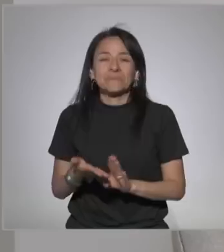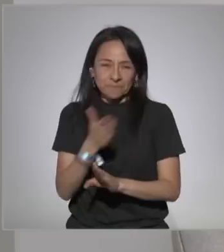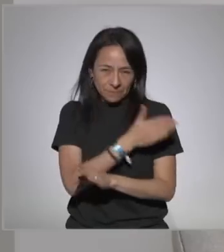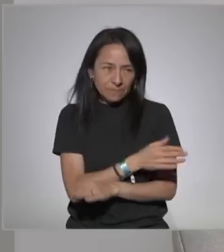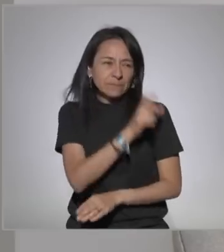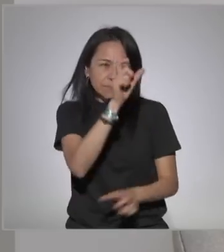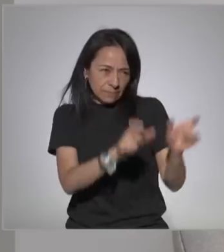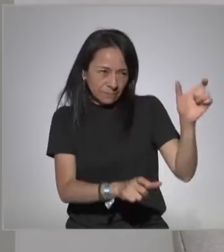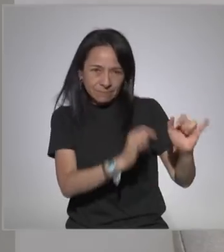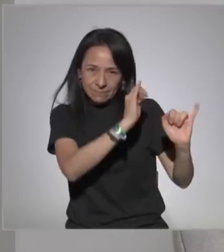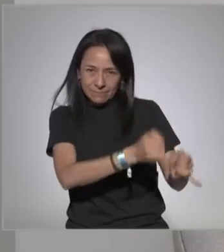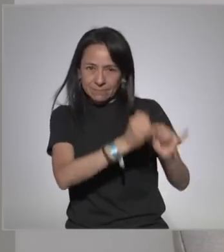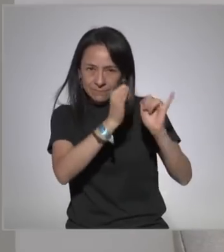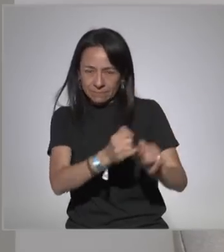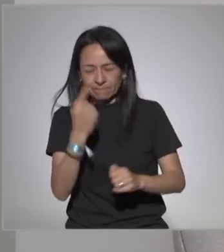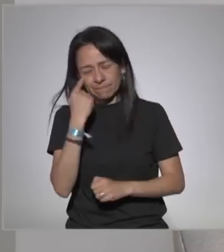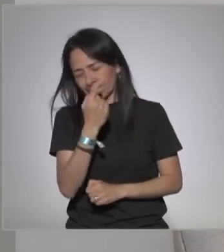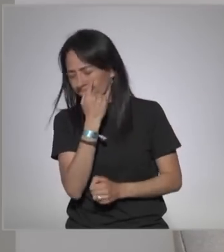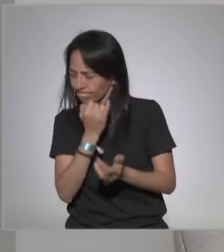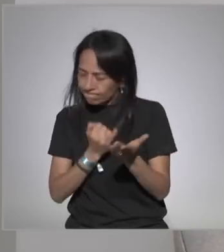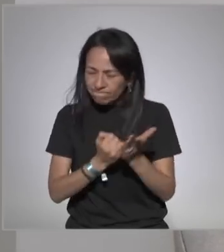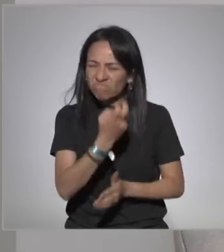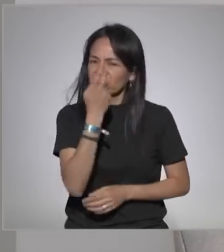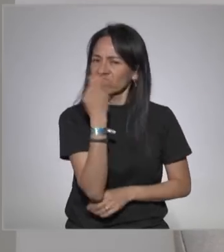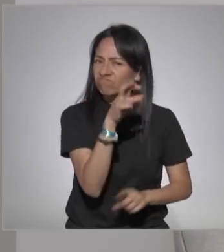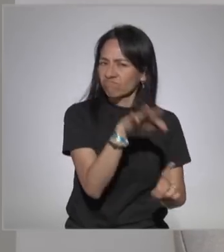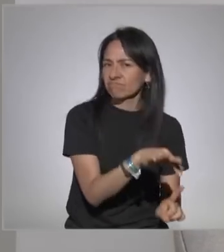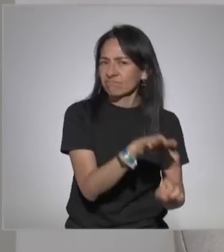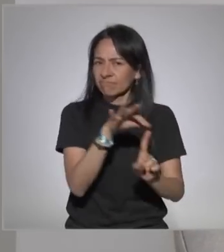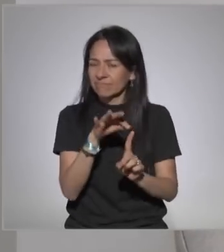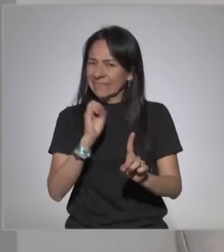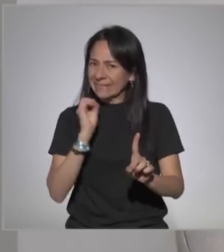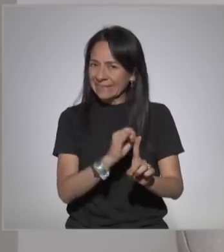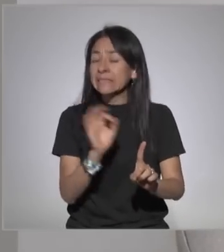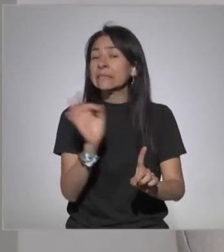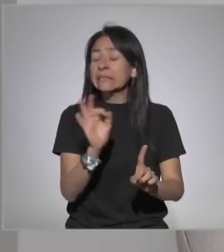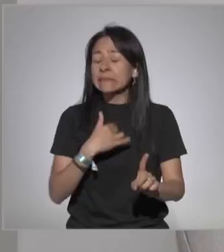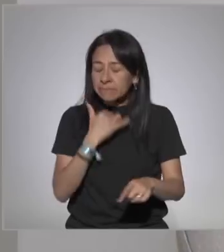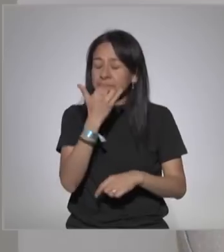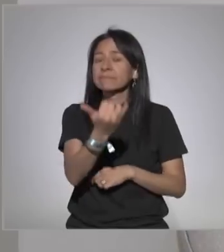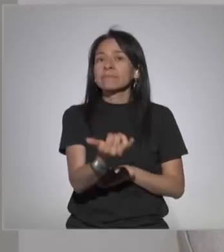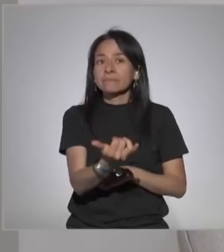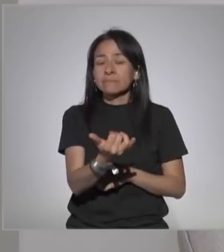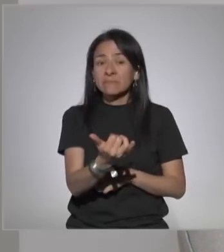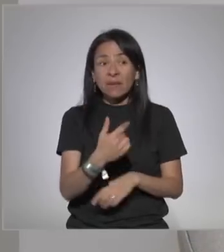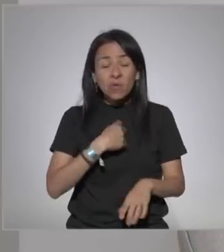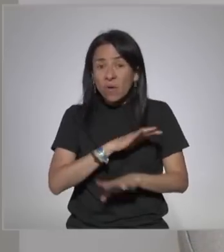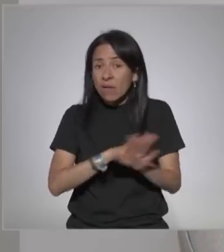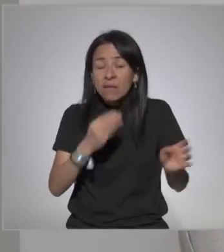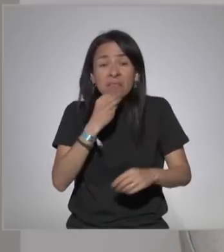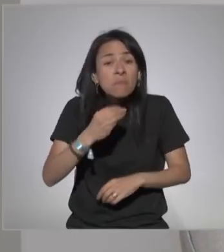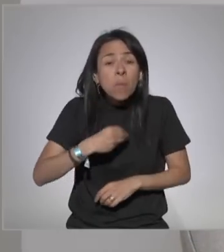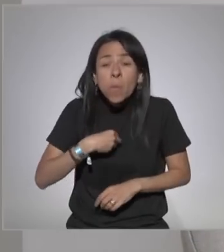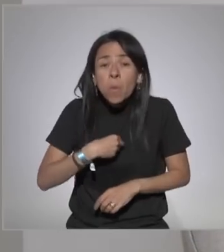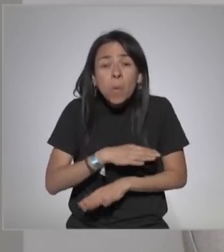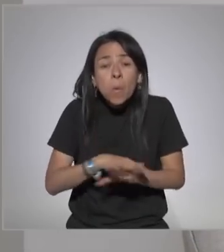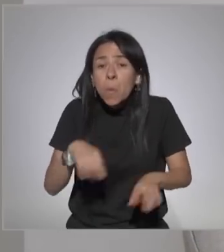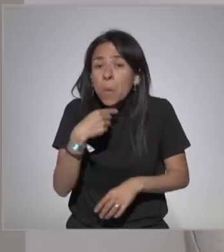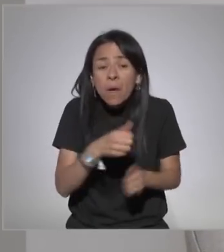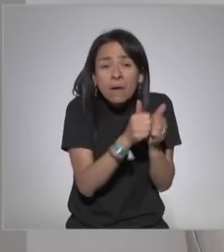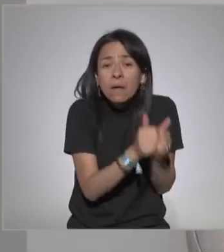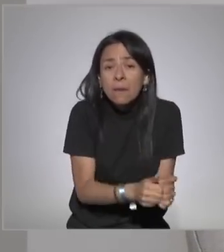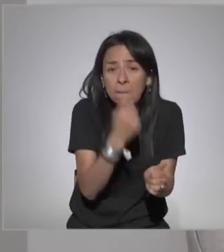singularidad, puedes haber hecho una mala elección. Y no necesariamente te tienes que quedar ahí. Cuando hablamos de madurez y